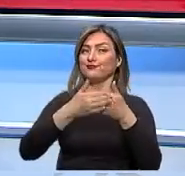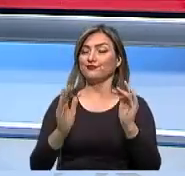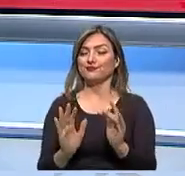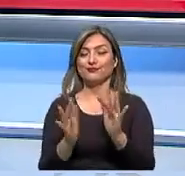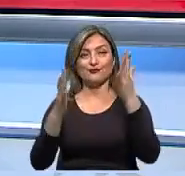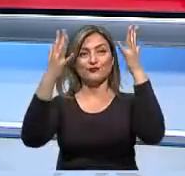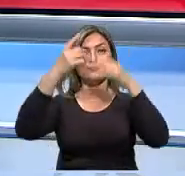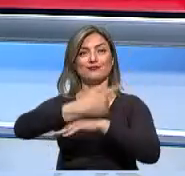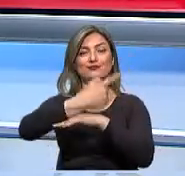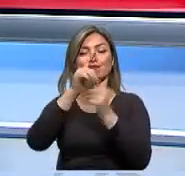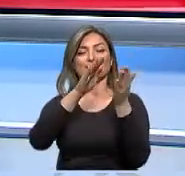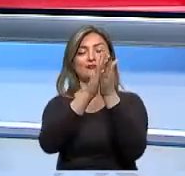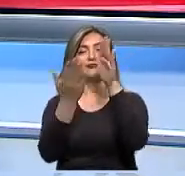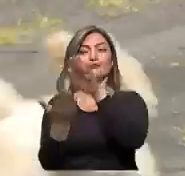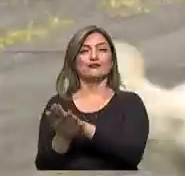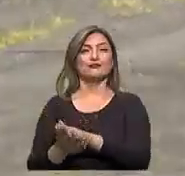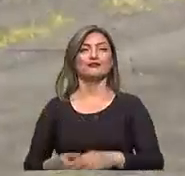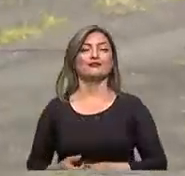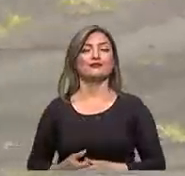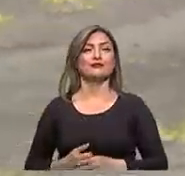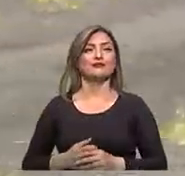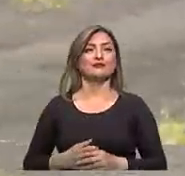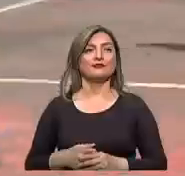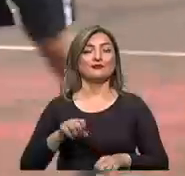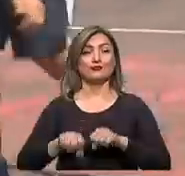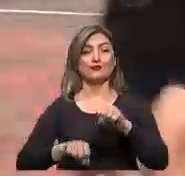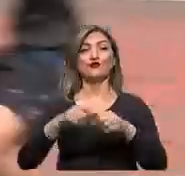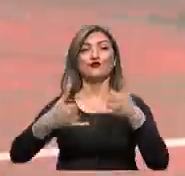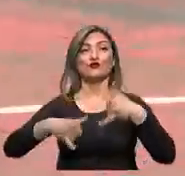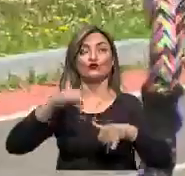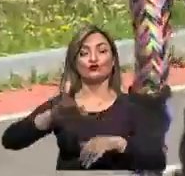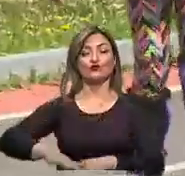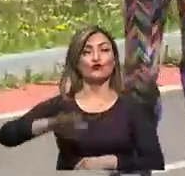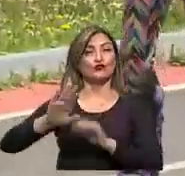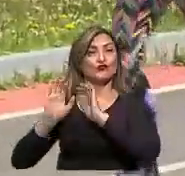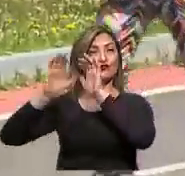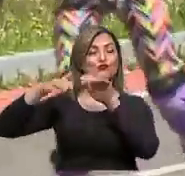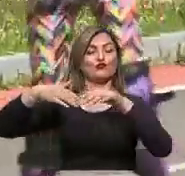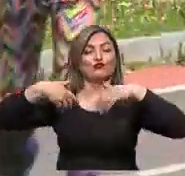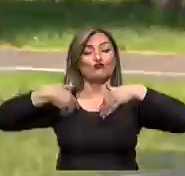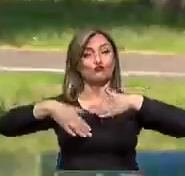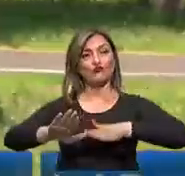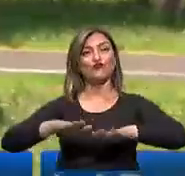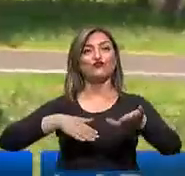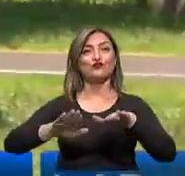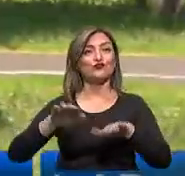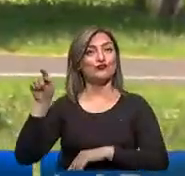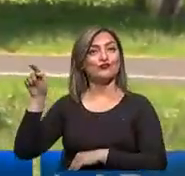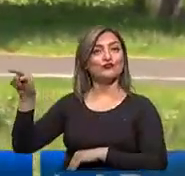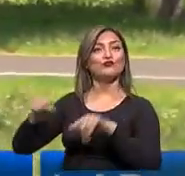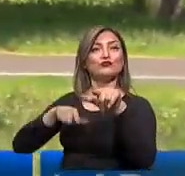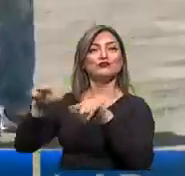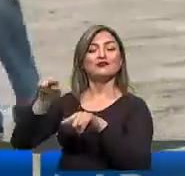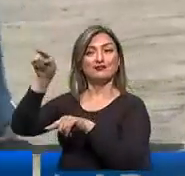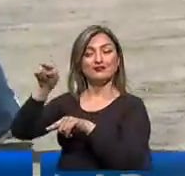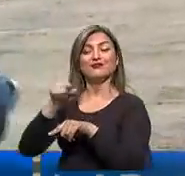festival por el Día de Difuntos. Montar bicicleta, jugar básquet y patinar fueron las actividades que se disfrutaron en el cierre